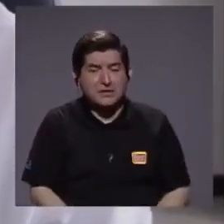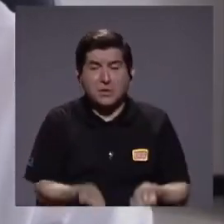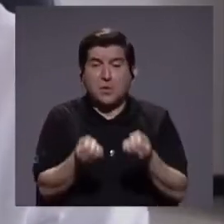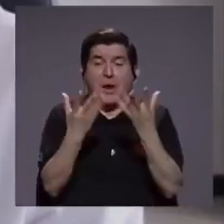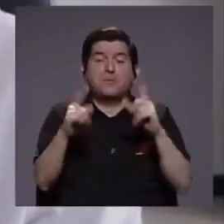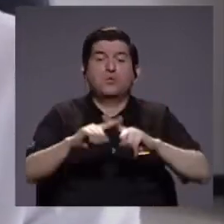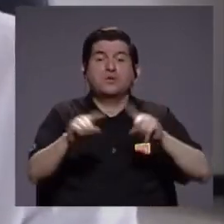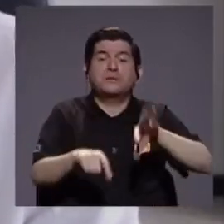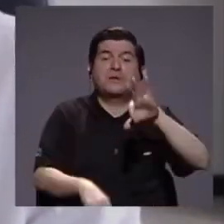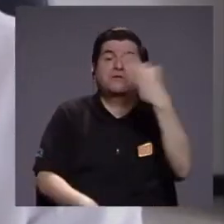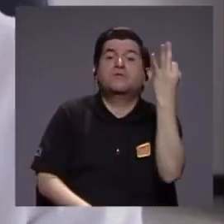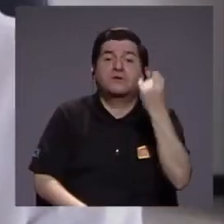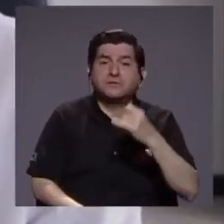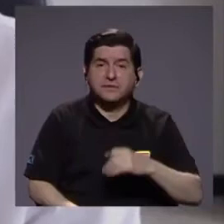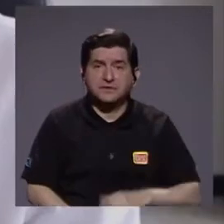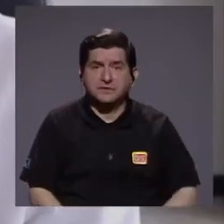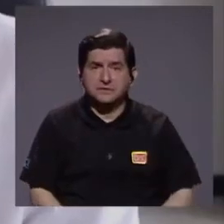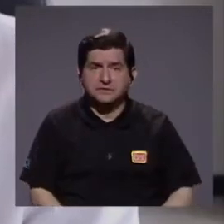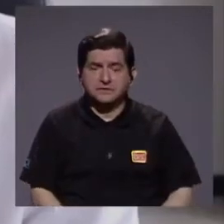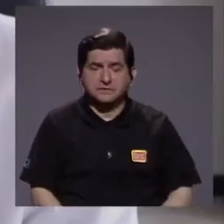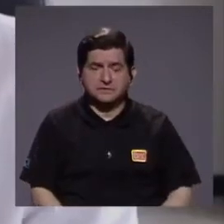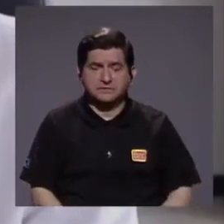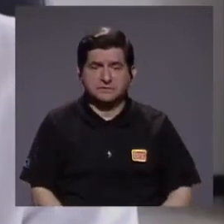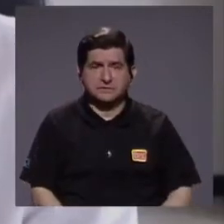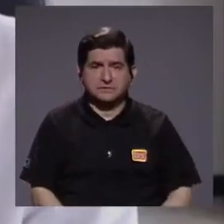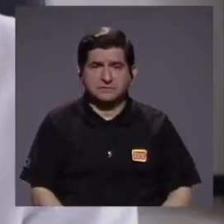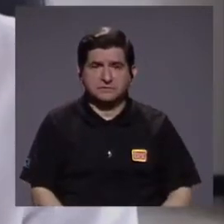múltiples formas. En este sentido,